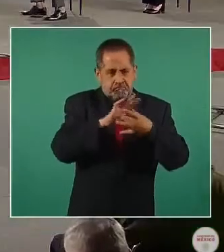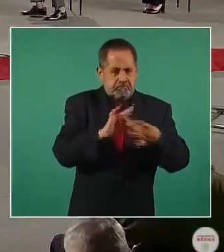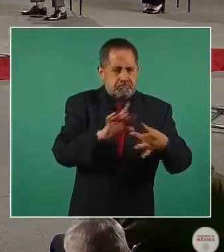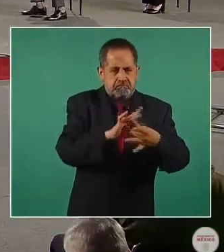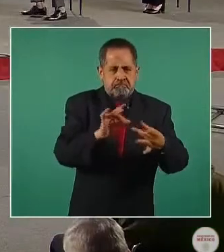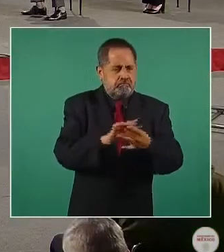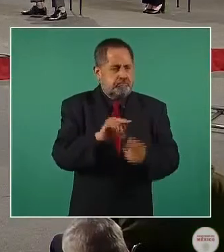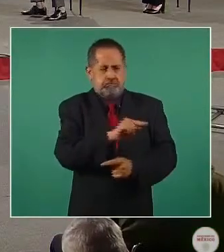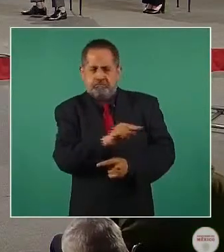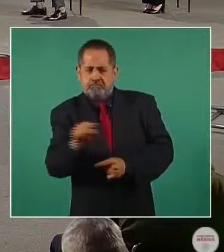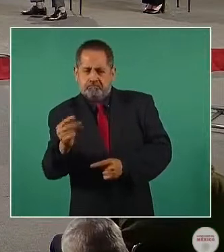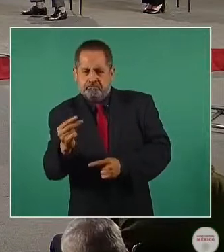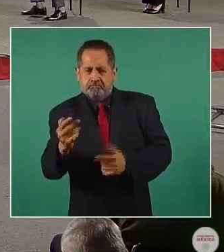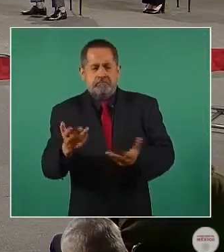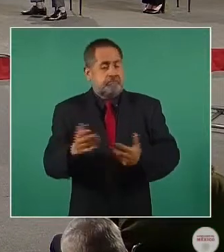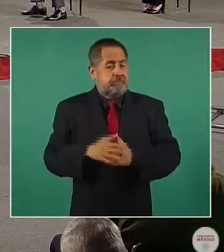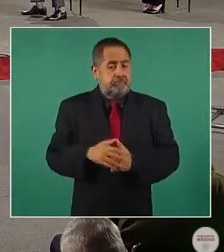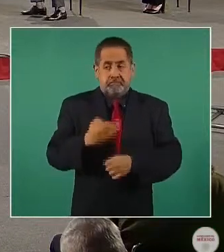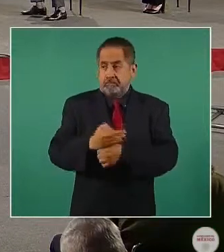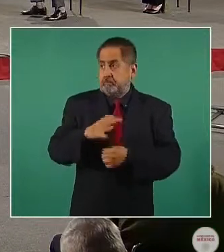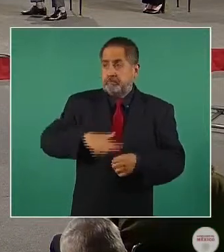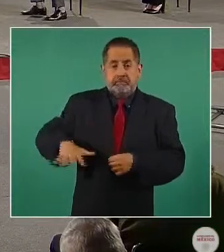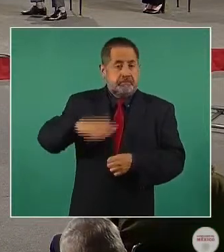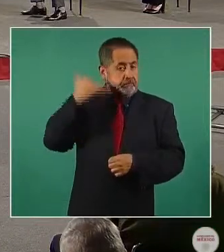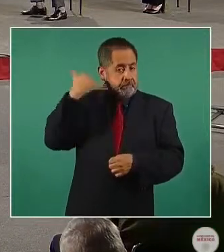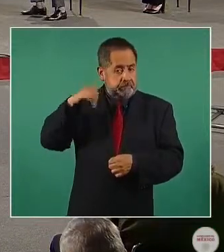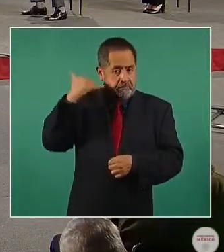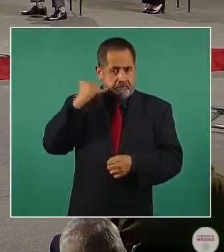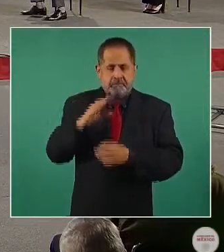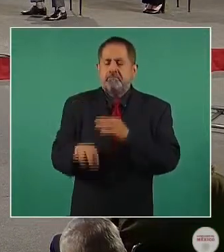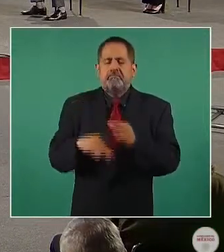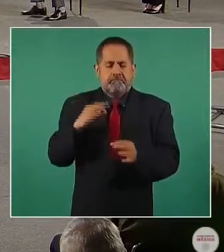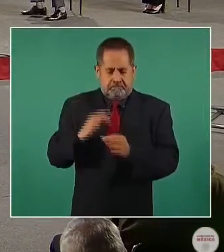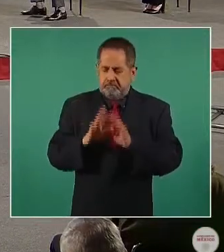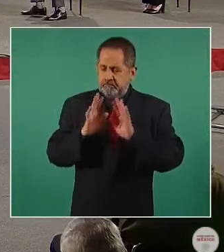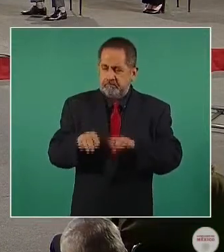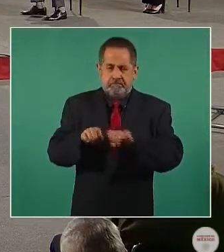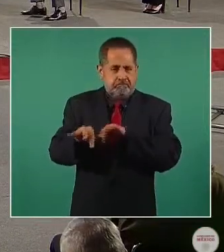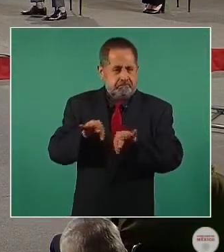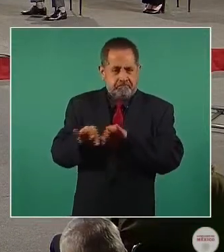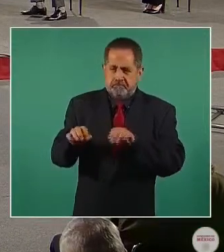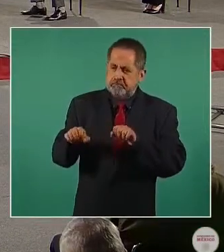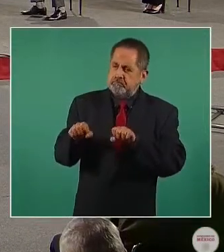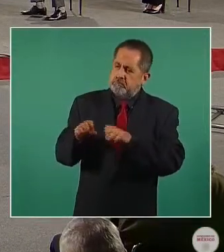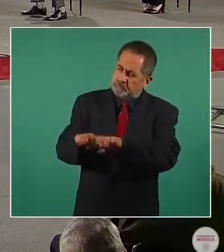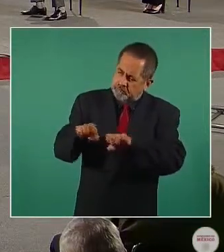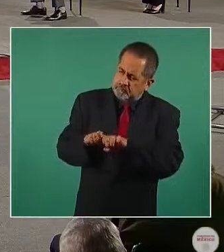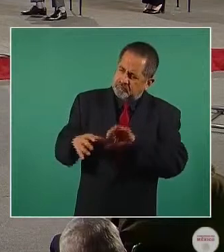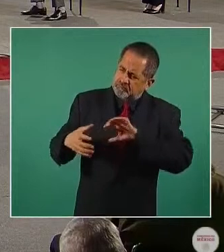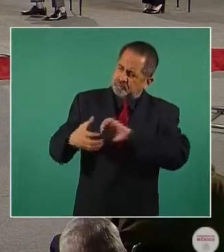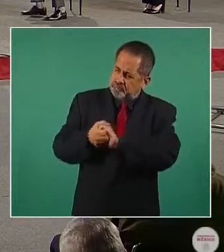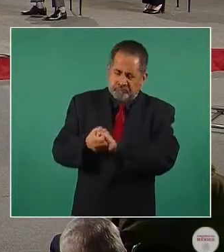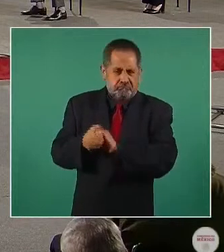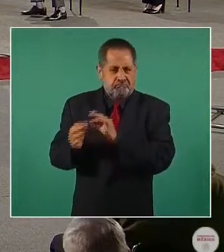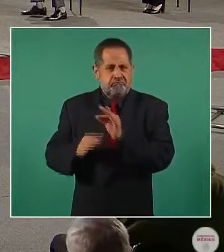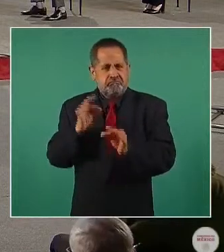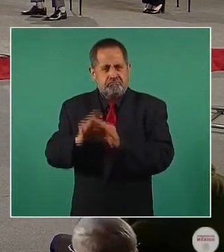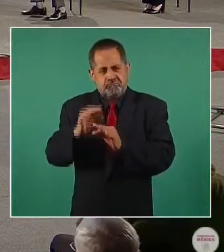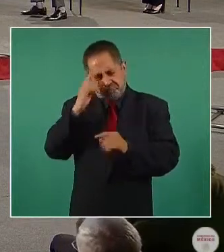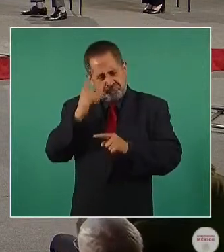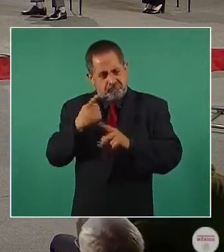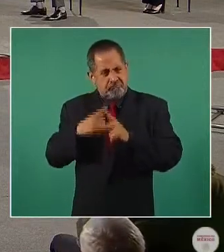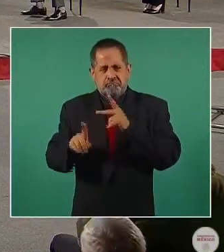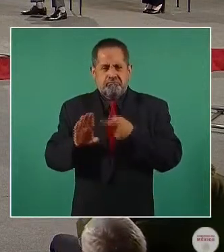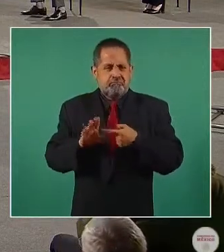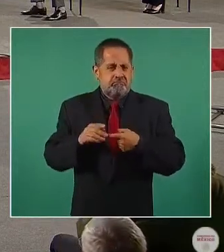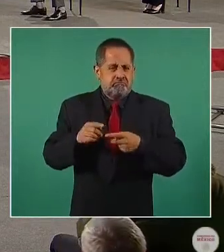diferentes necesidades. Así que aquí en Yucatán, señor presidente, ya trabajando en equipo, como siempre, y sobre todo ya listos para tener